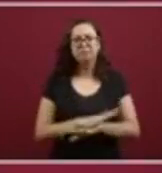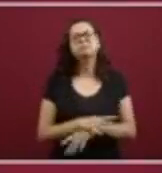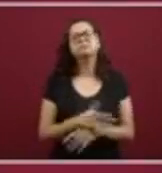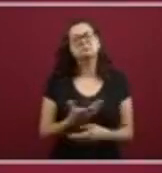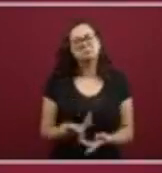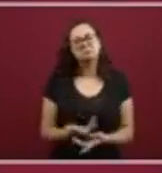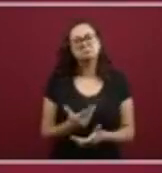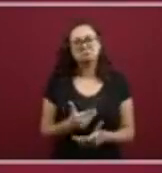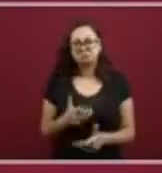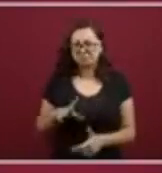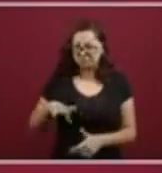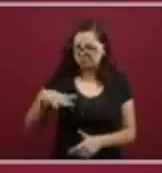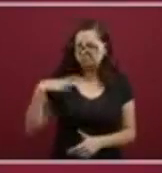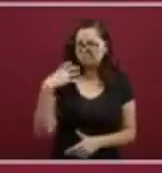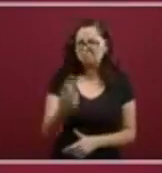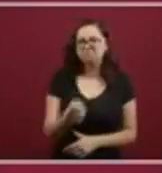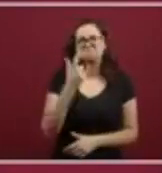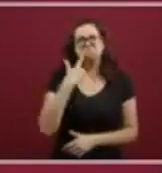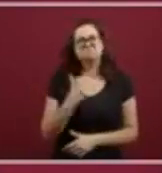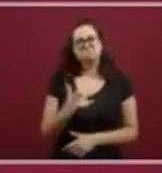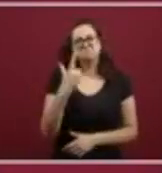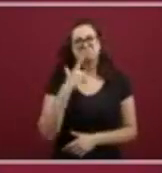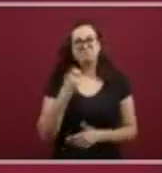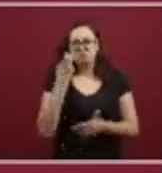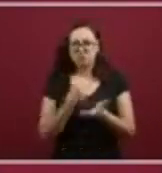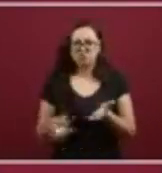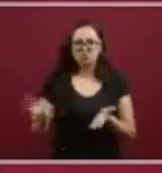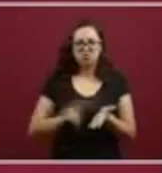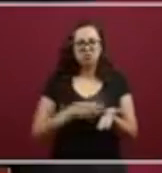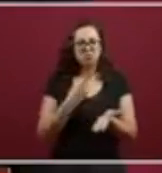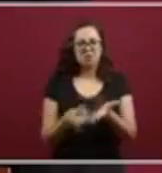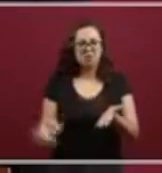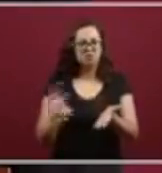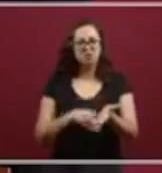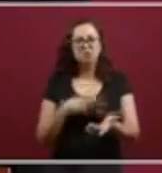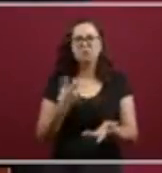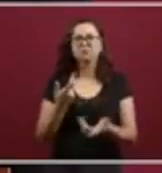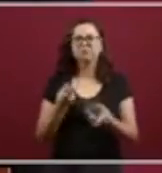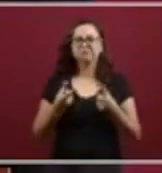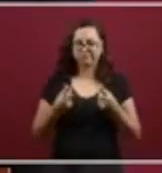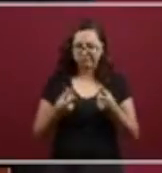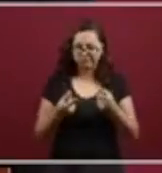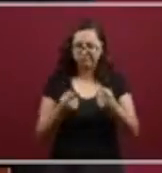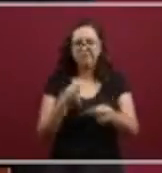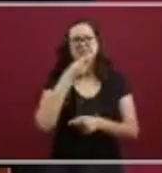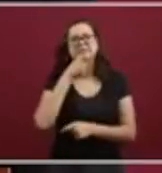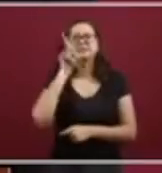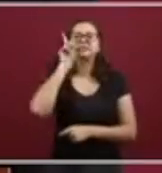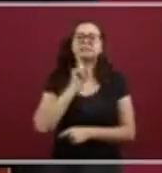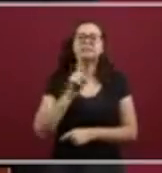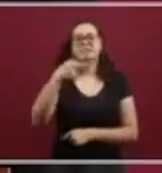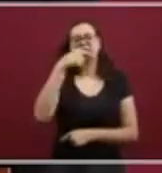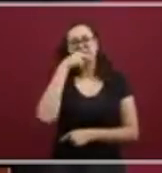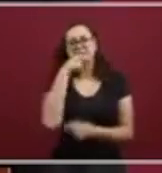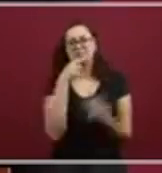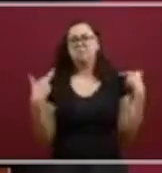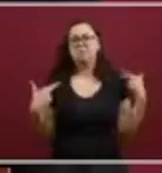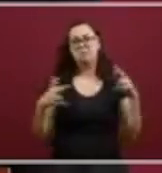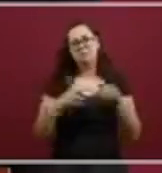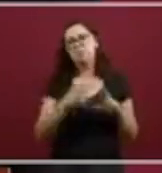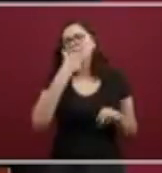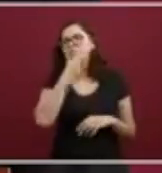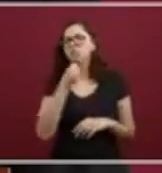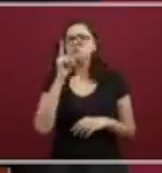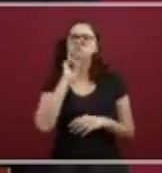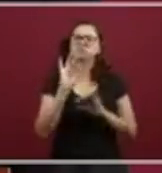estamos redoblando esfuerzos y se va a trabajar en varios turnos para cumplirle a nuestras niñas, niños, maestras y